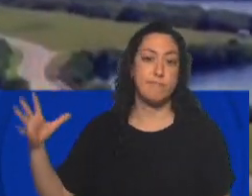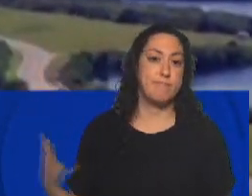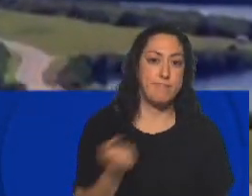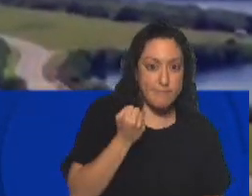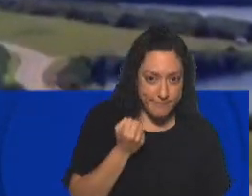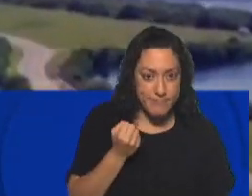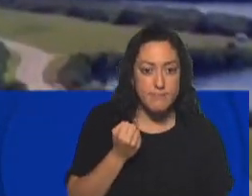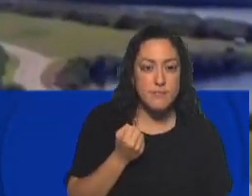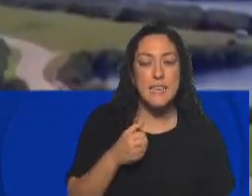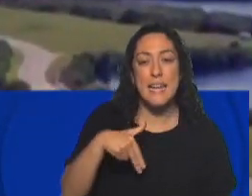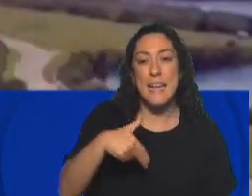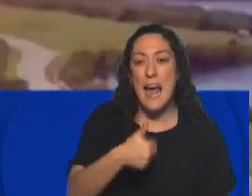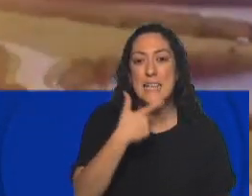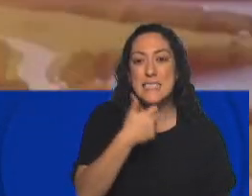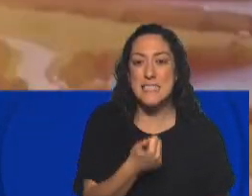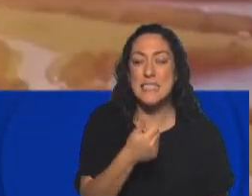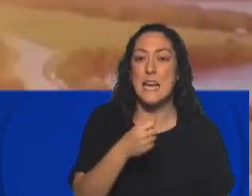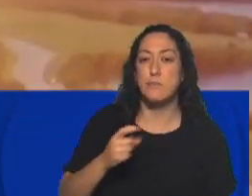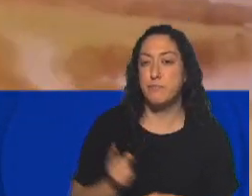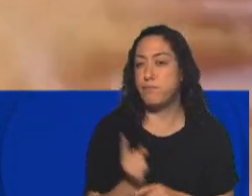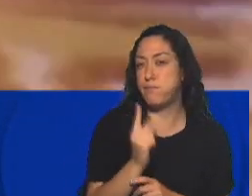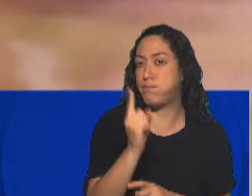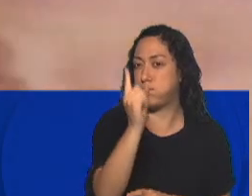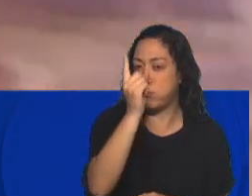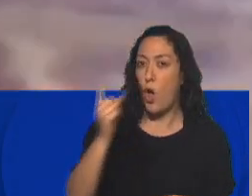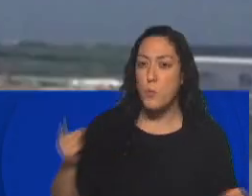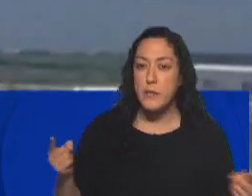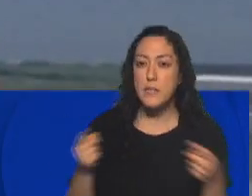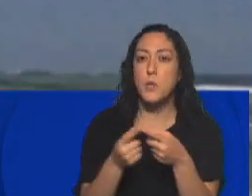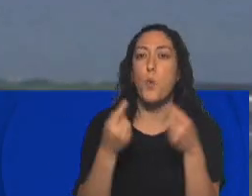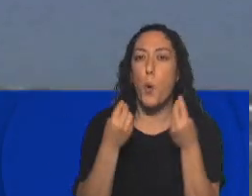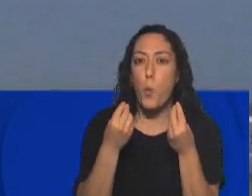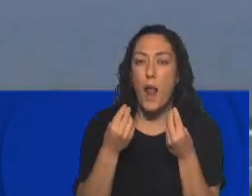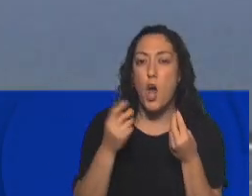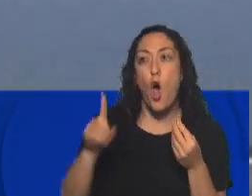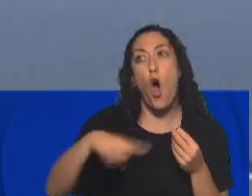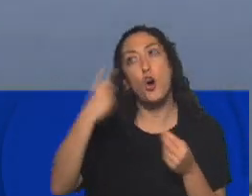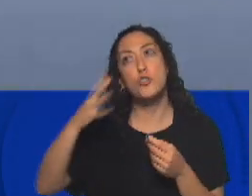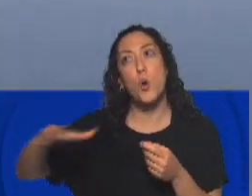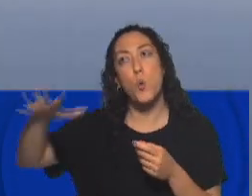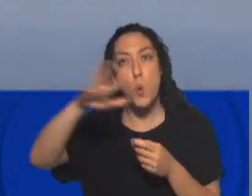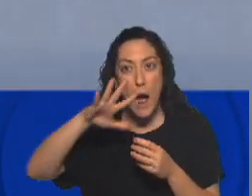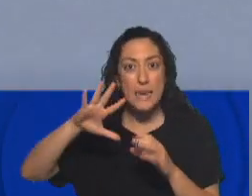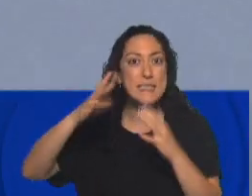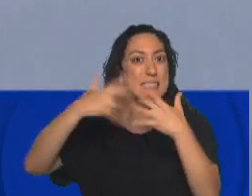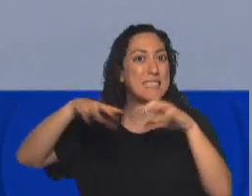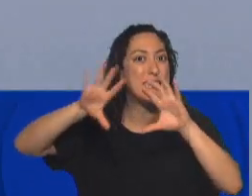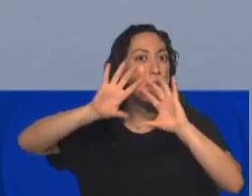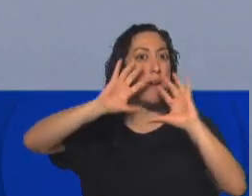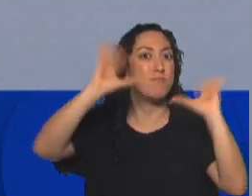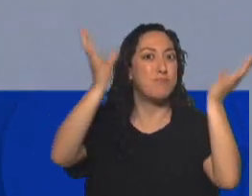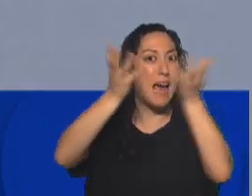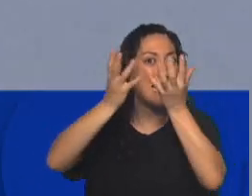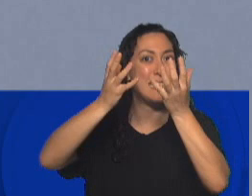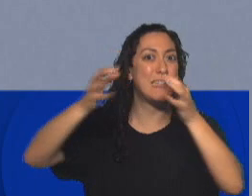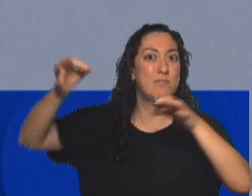una sonda con un objetivo muy concreto: intentar descubrir vida en otro punto de nuestro sistema solar. Su destino es